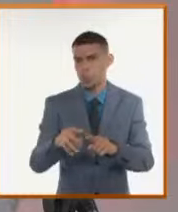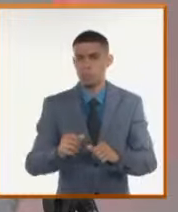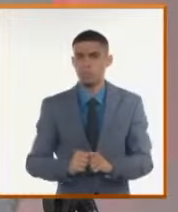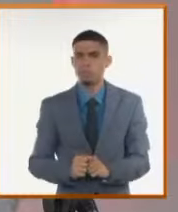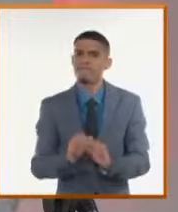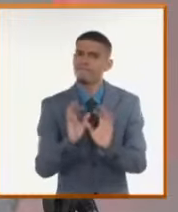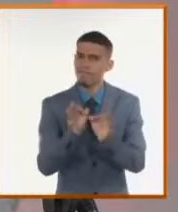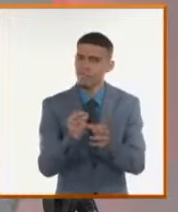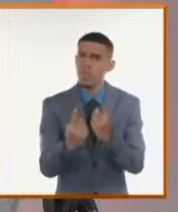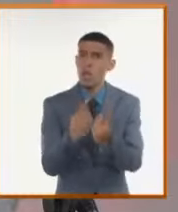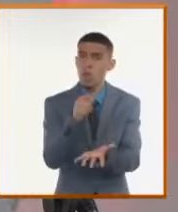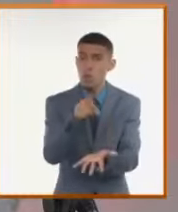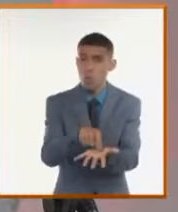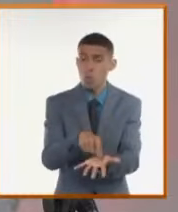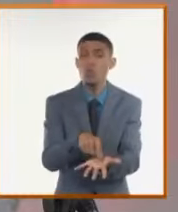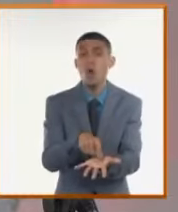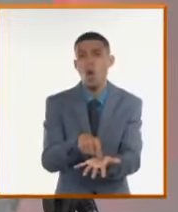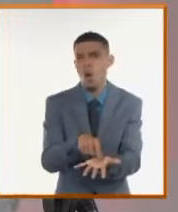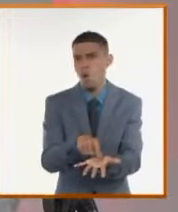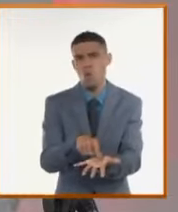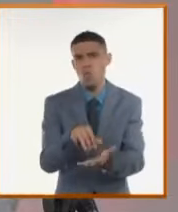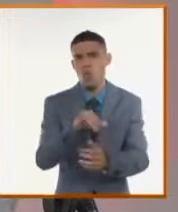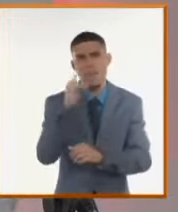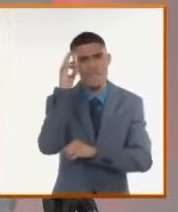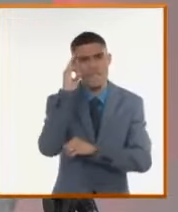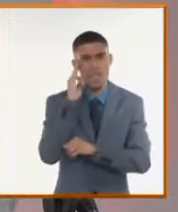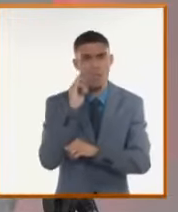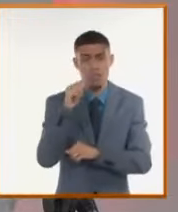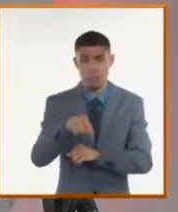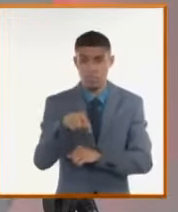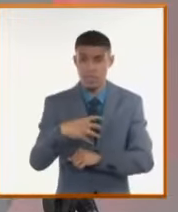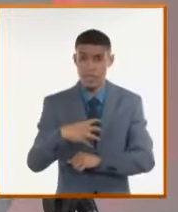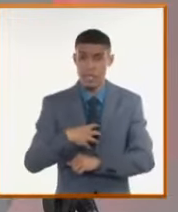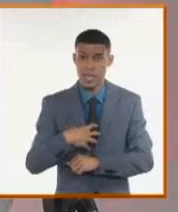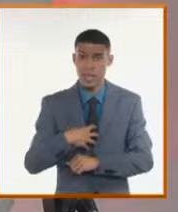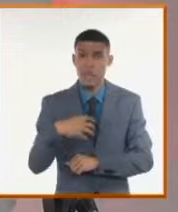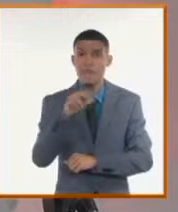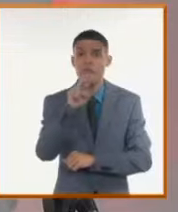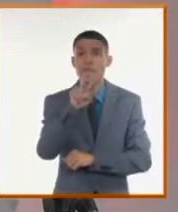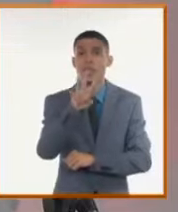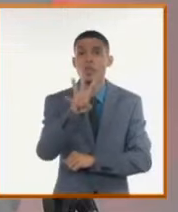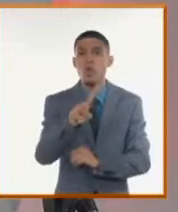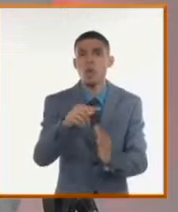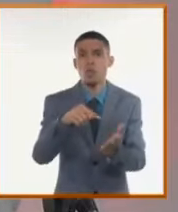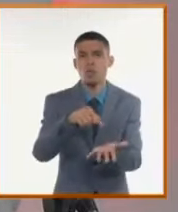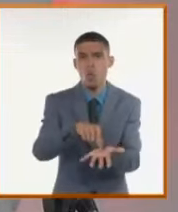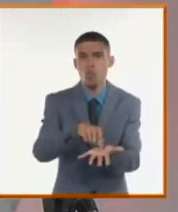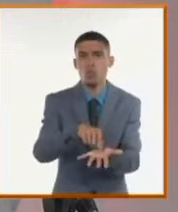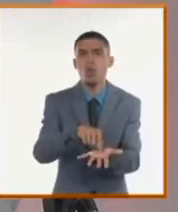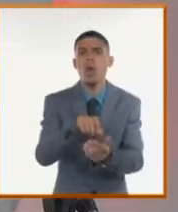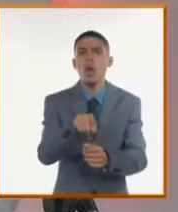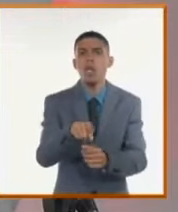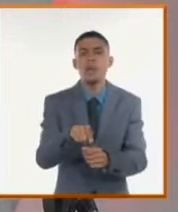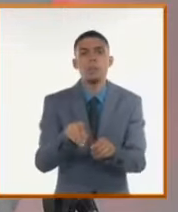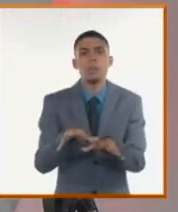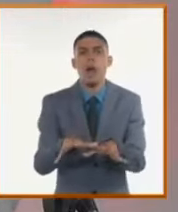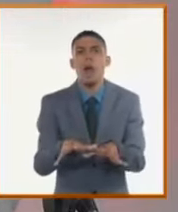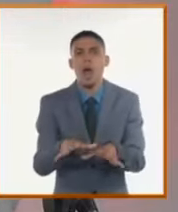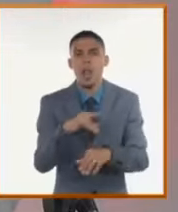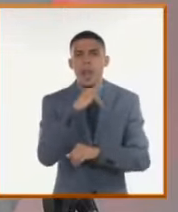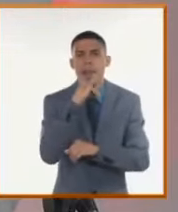tiene varios puntos que están en mal estado hoy eh actualmente tiene 24 puntos que tiene restricción de velocidad